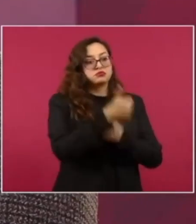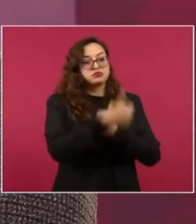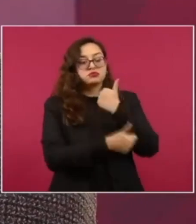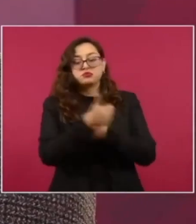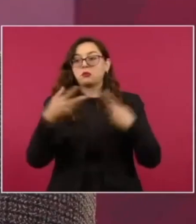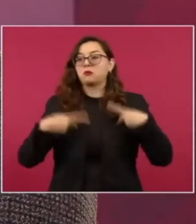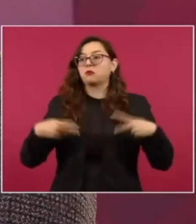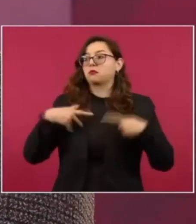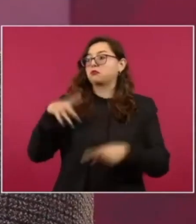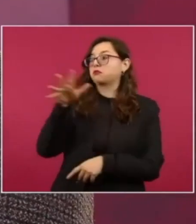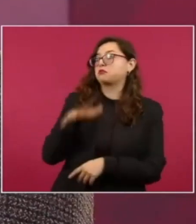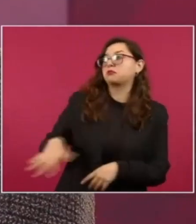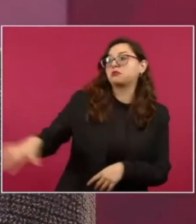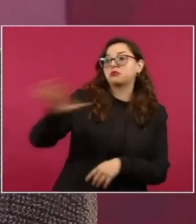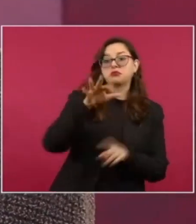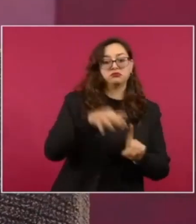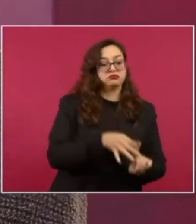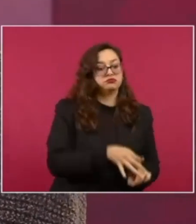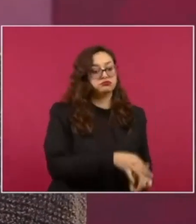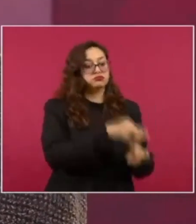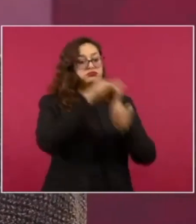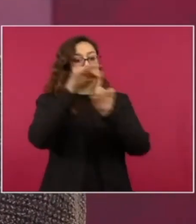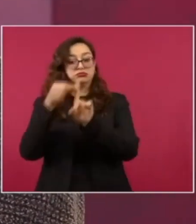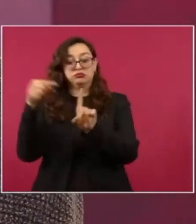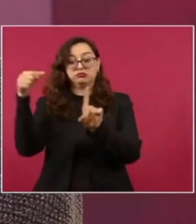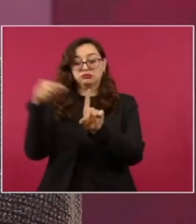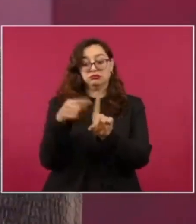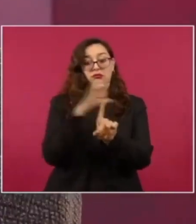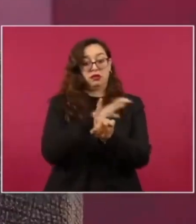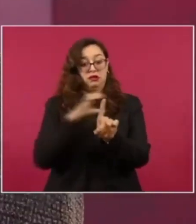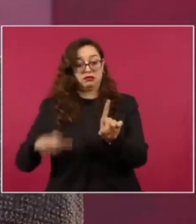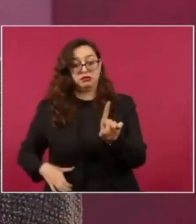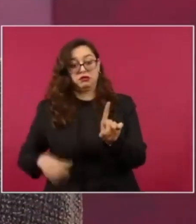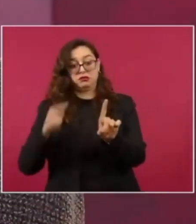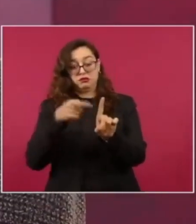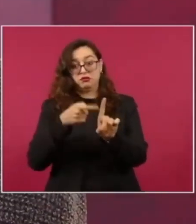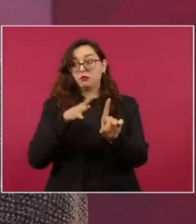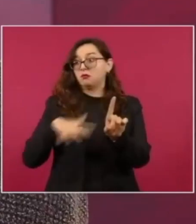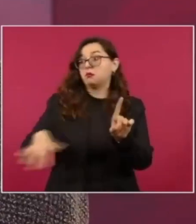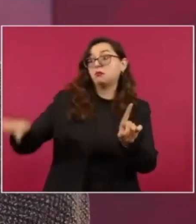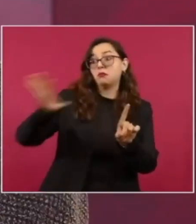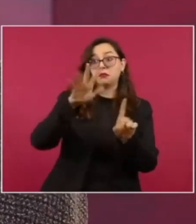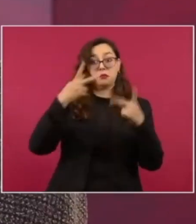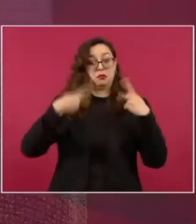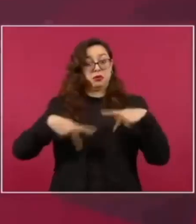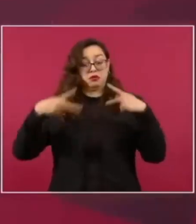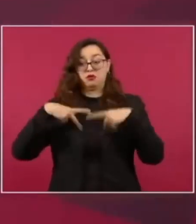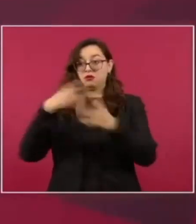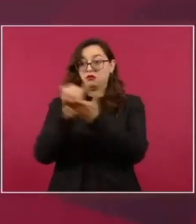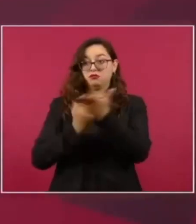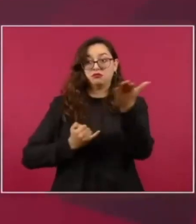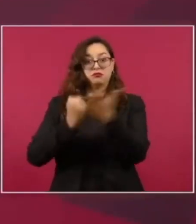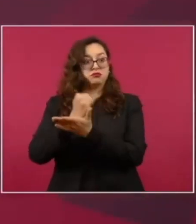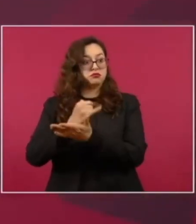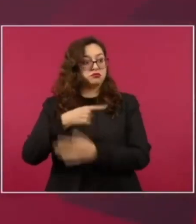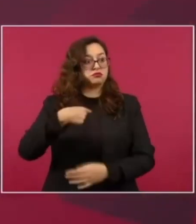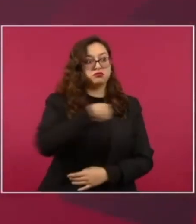fuese el candidato y se respetara y se apoyara la decisión.